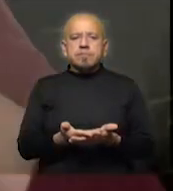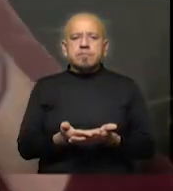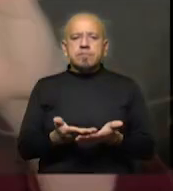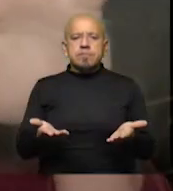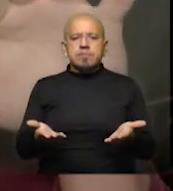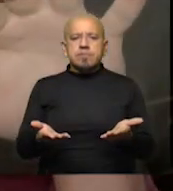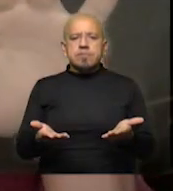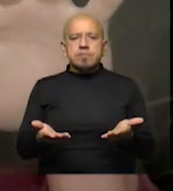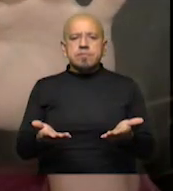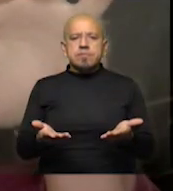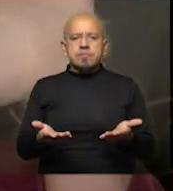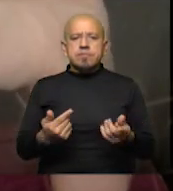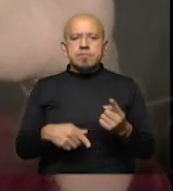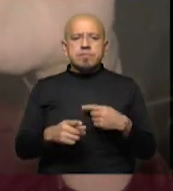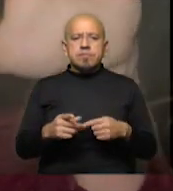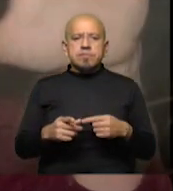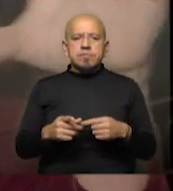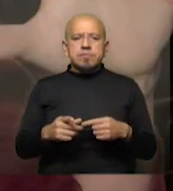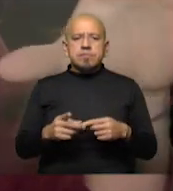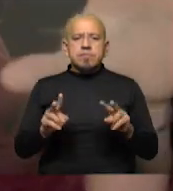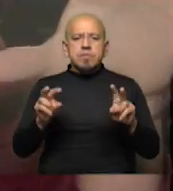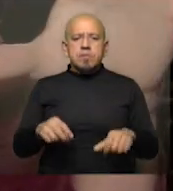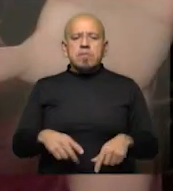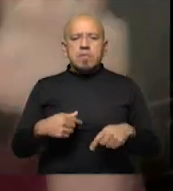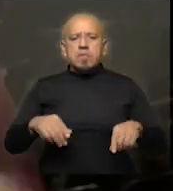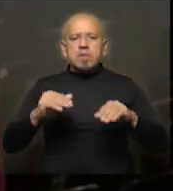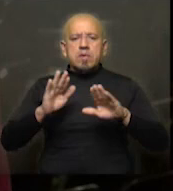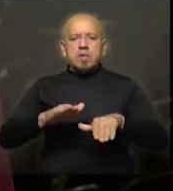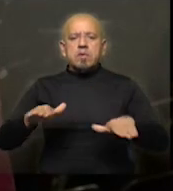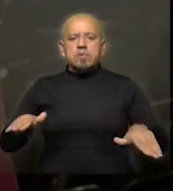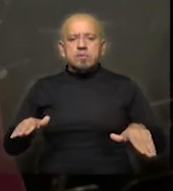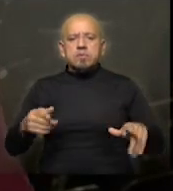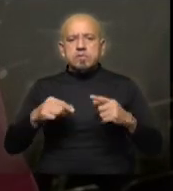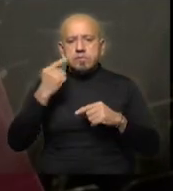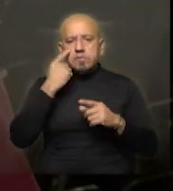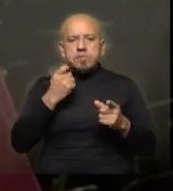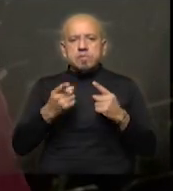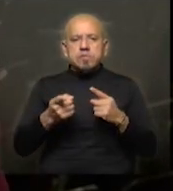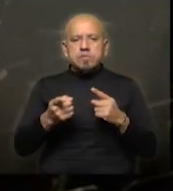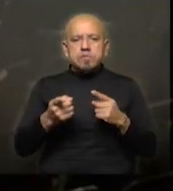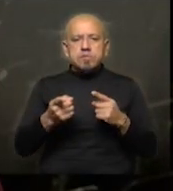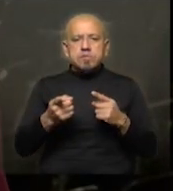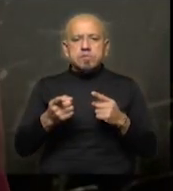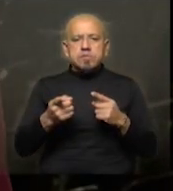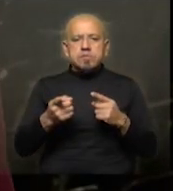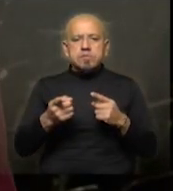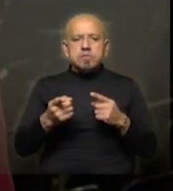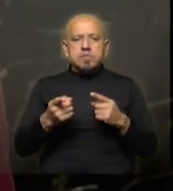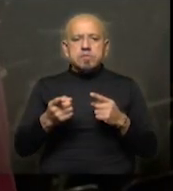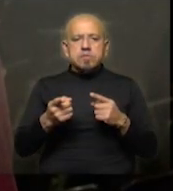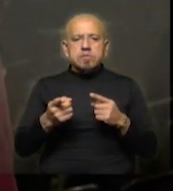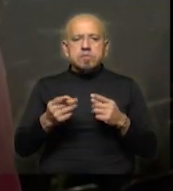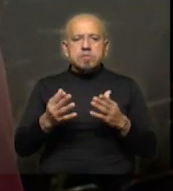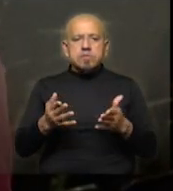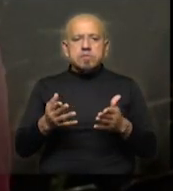escapen quizás a una lógica más mercantilizada de la infancia eso se ve se agradece para nosotros y y eso tuvo